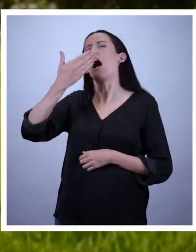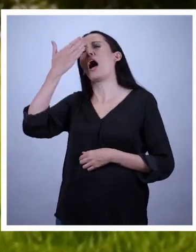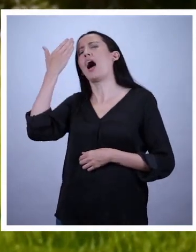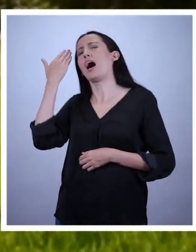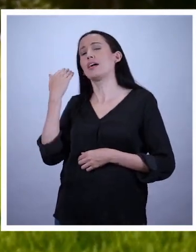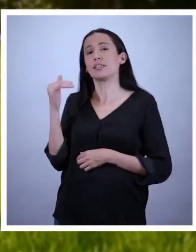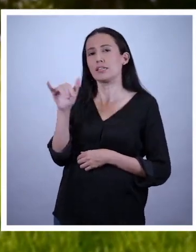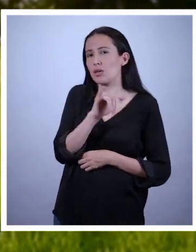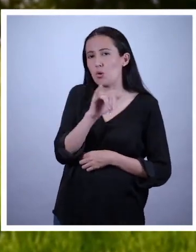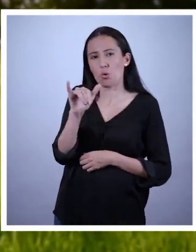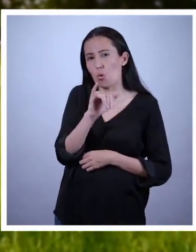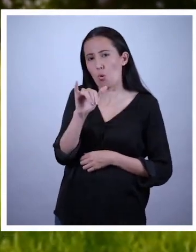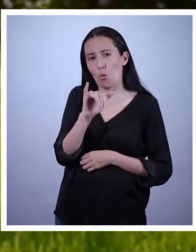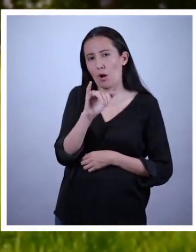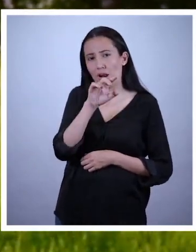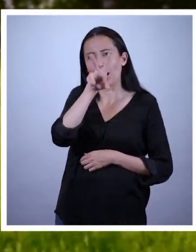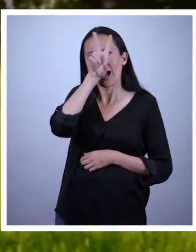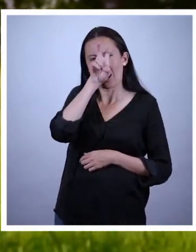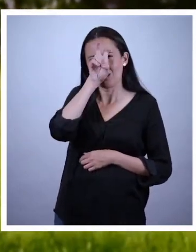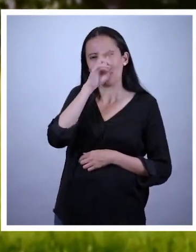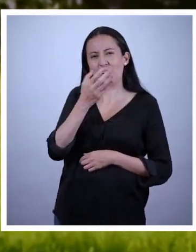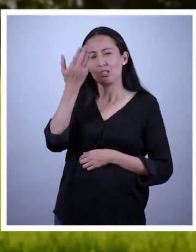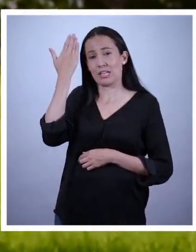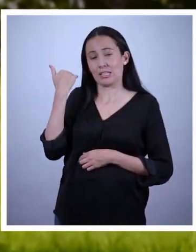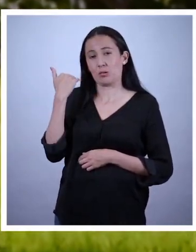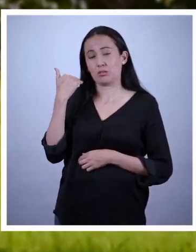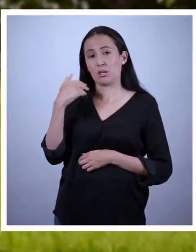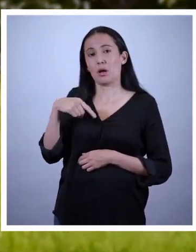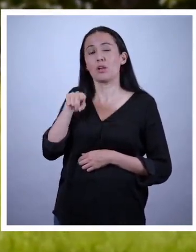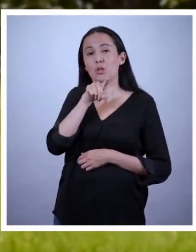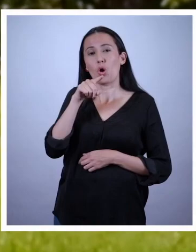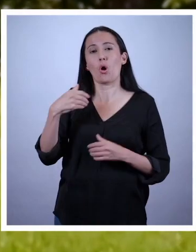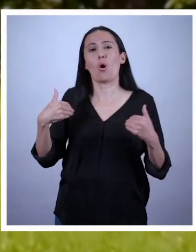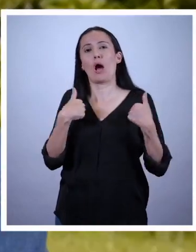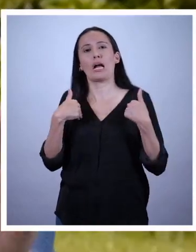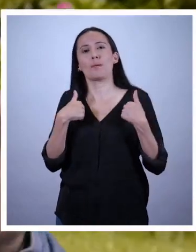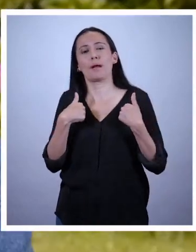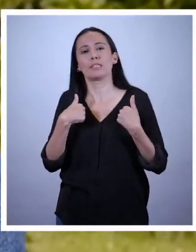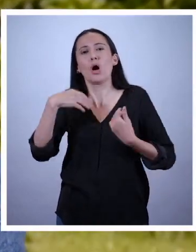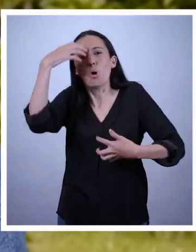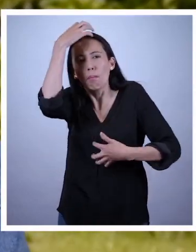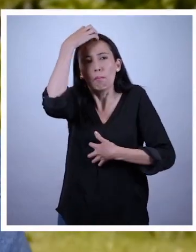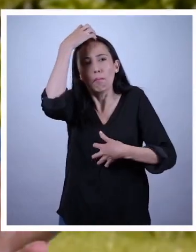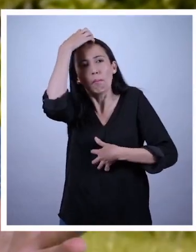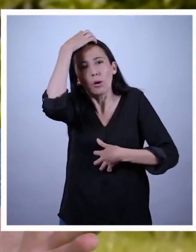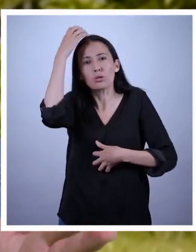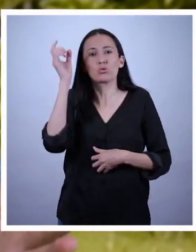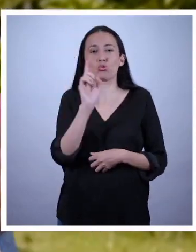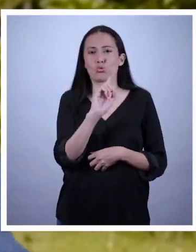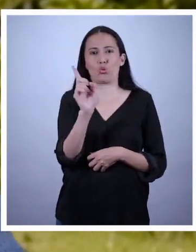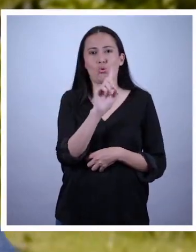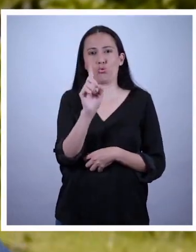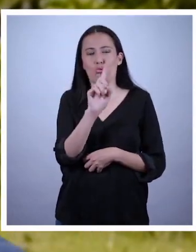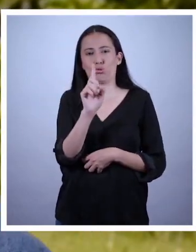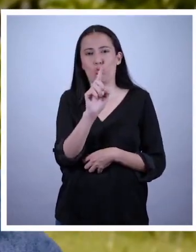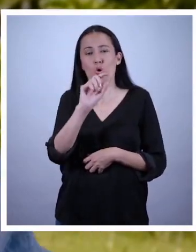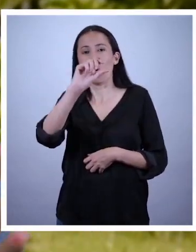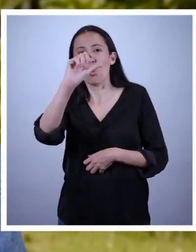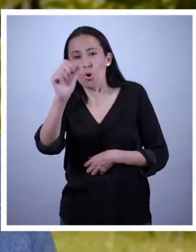sapiens, venimos de un proceso similar al de los conejos antepasados como Benito. Y no es que venimos de los